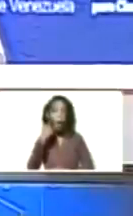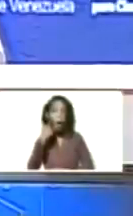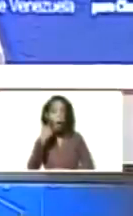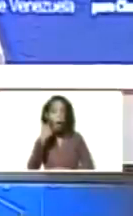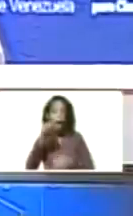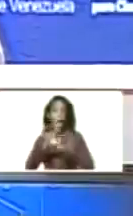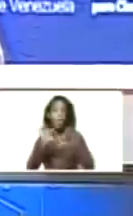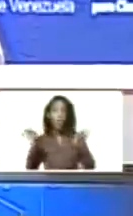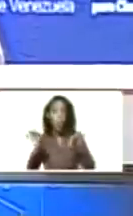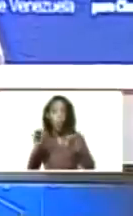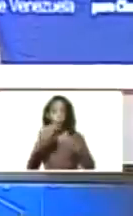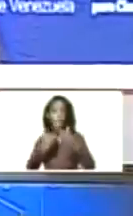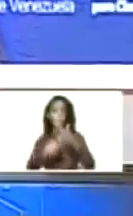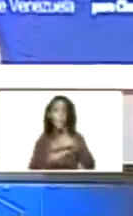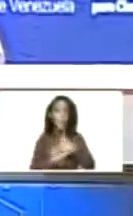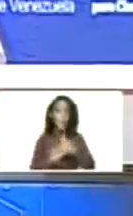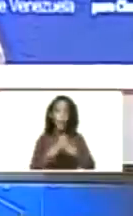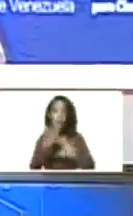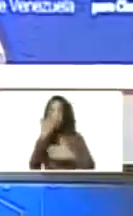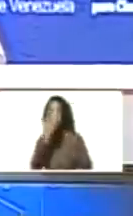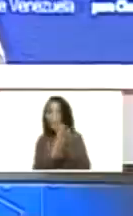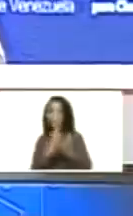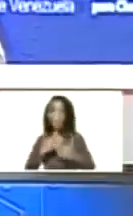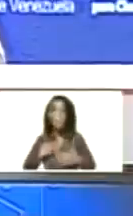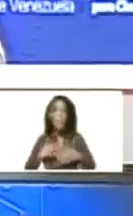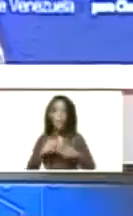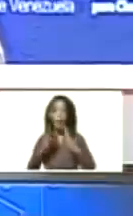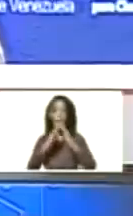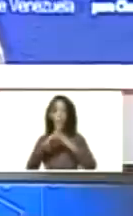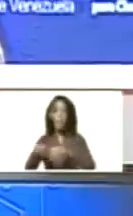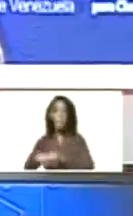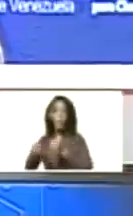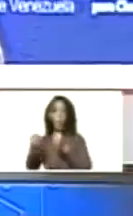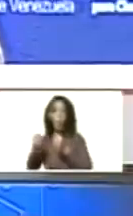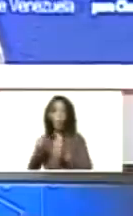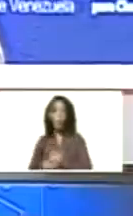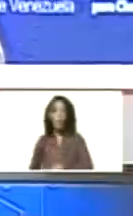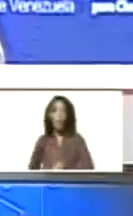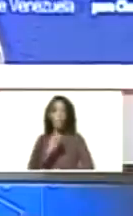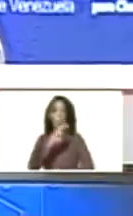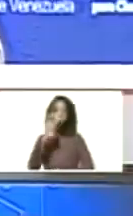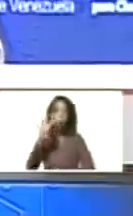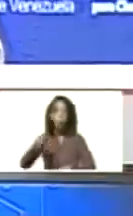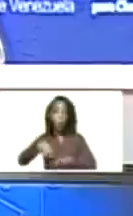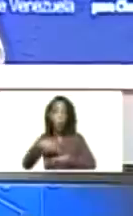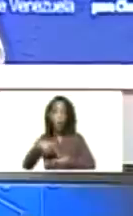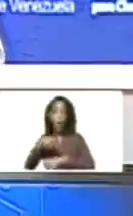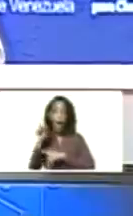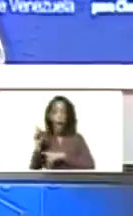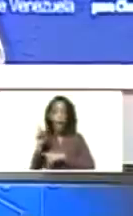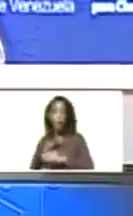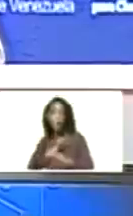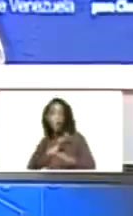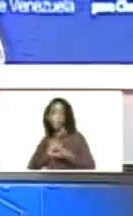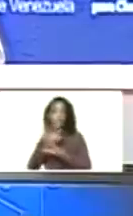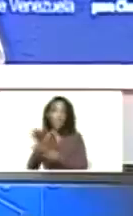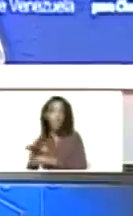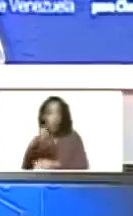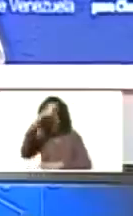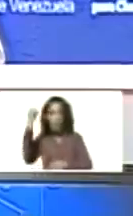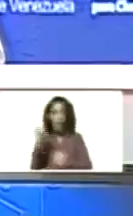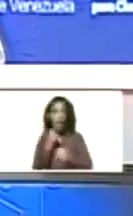tubo que pasa frente a mi casa se rompió y en 24 horas estén los obreros, las obreras,